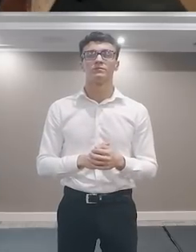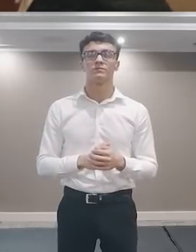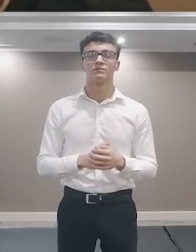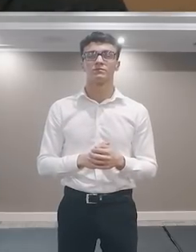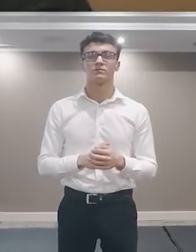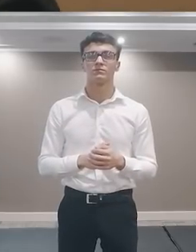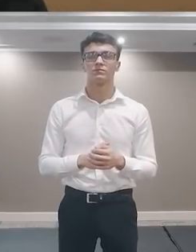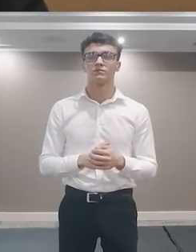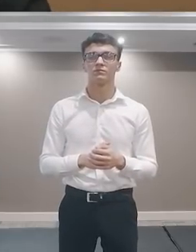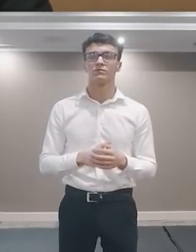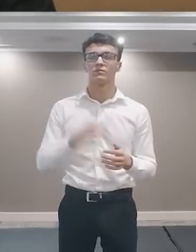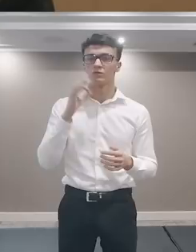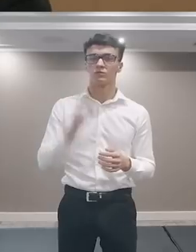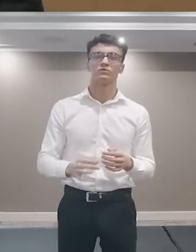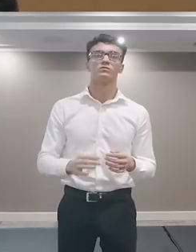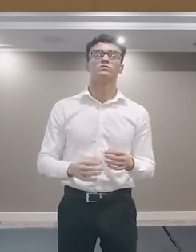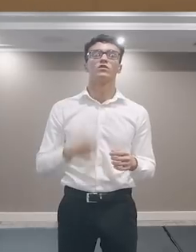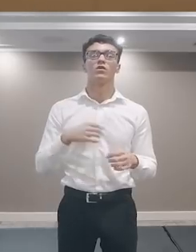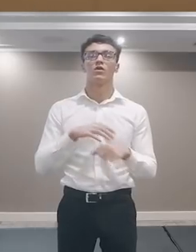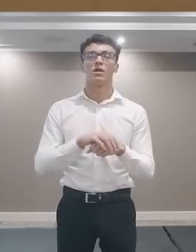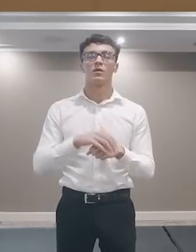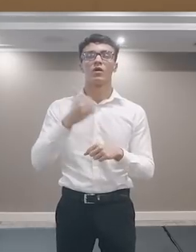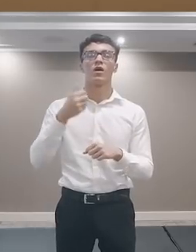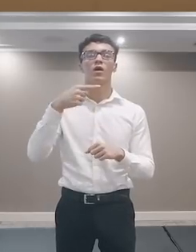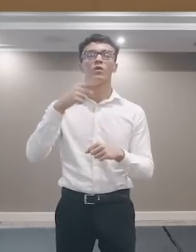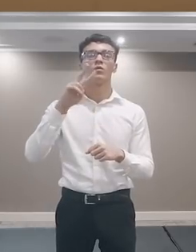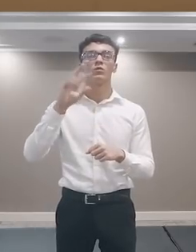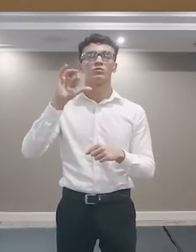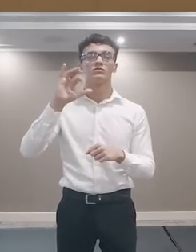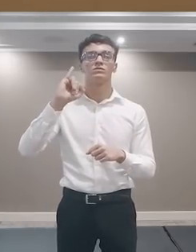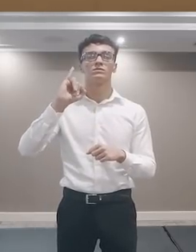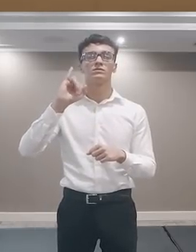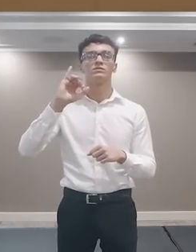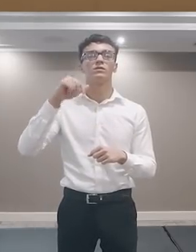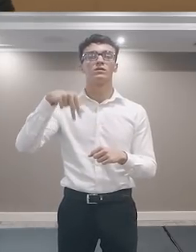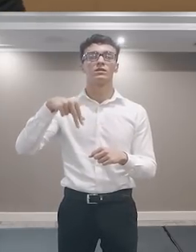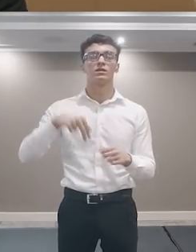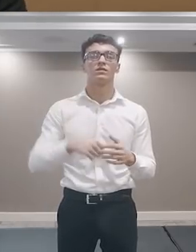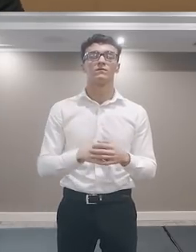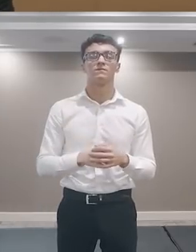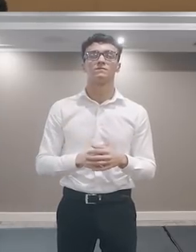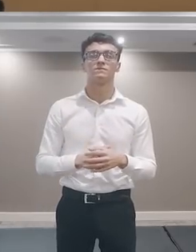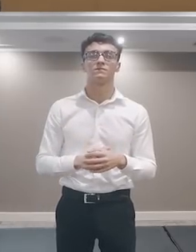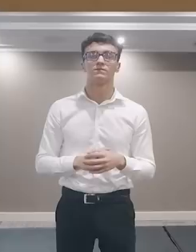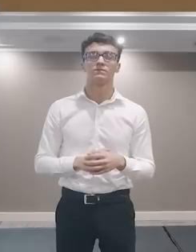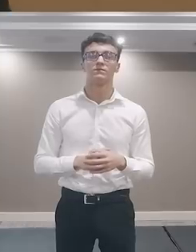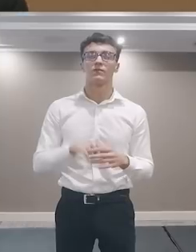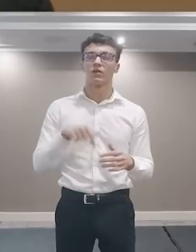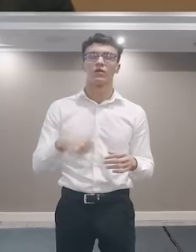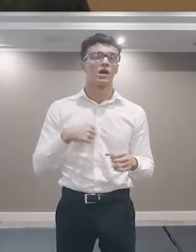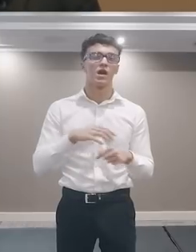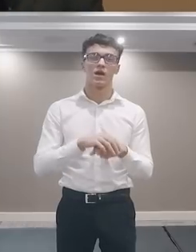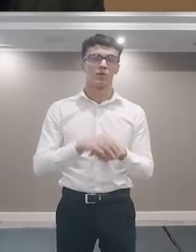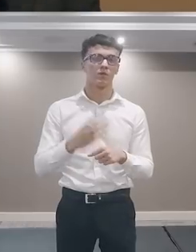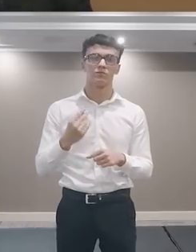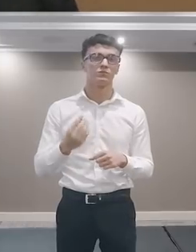resultó justamente que llegó agustín que es de este chico de aquí qué bueno es era un gran amigo ya